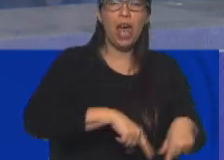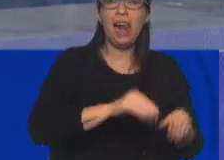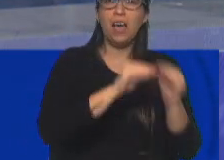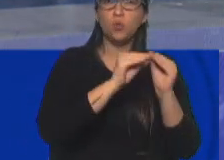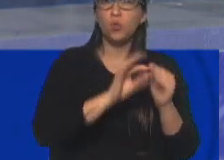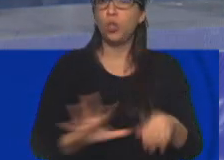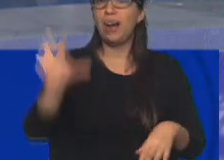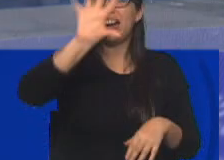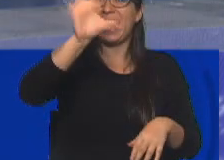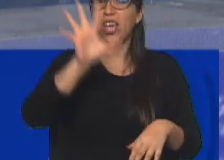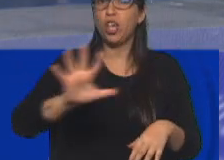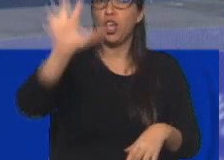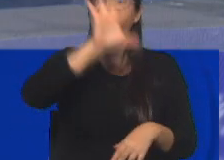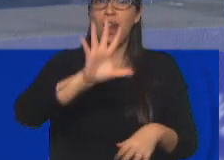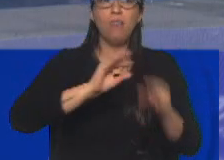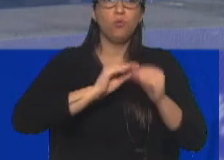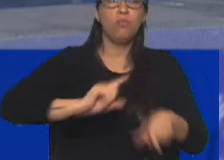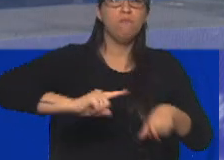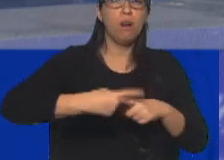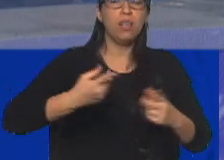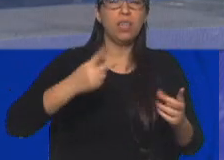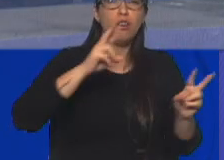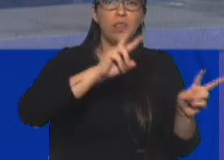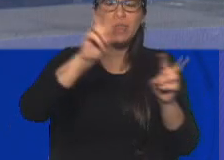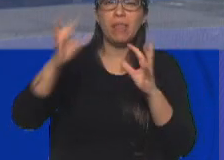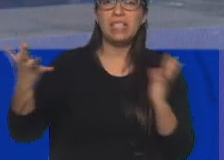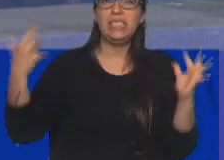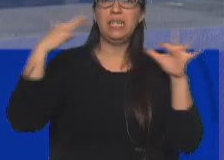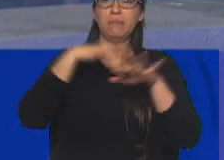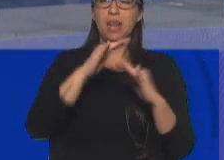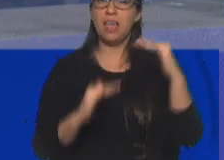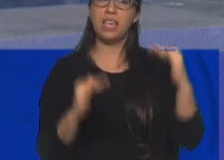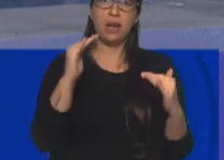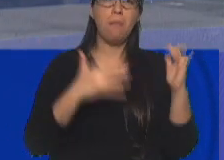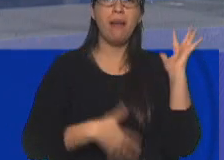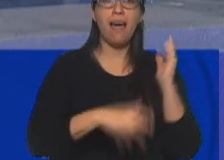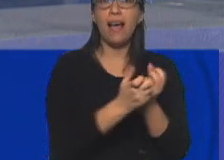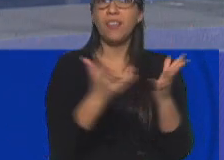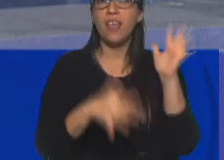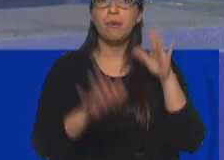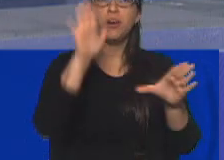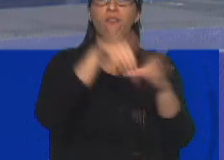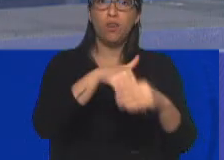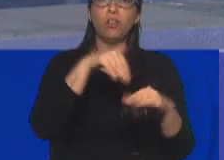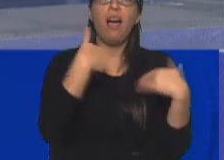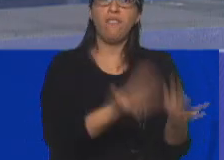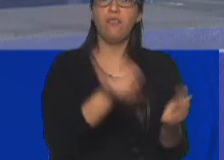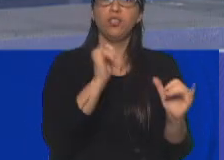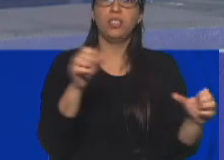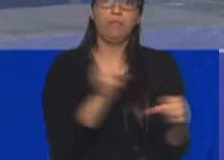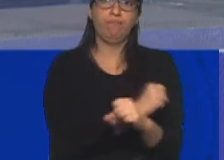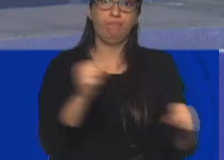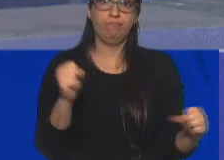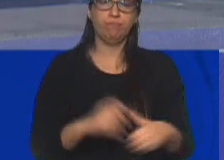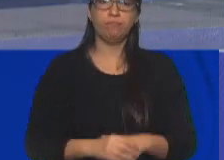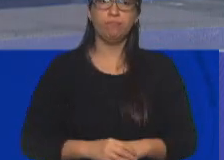político. Entonces, hay que ver ahí cómo ese fino equilibrio se logra para obtener las mayorías necesarias. Claro, uno piensa, ¿no? Hay interés